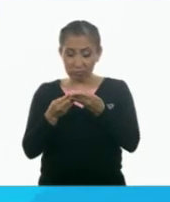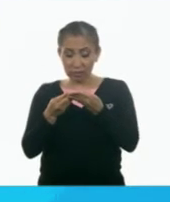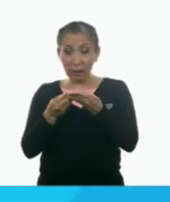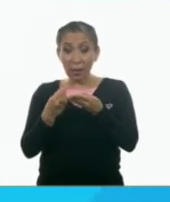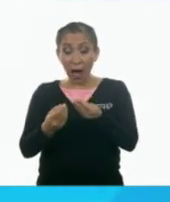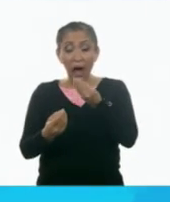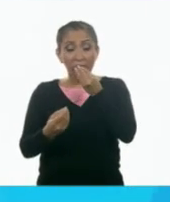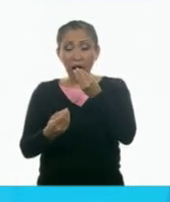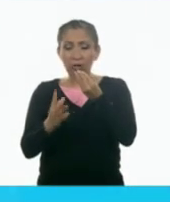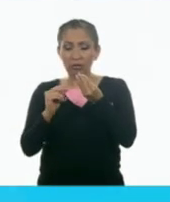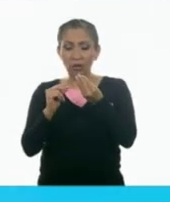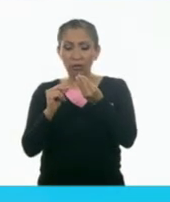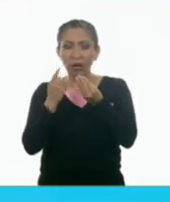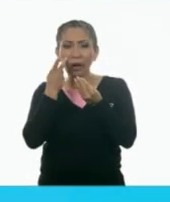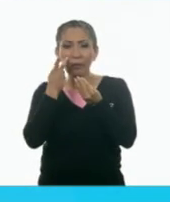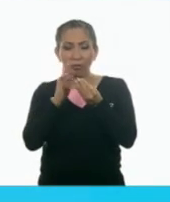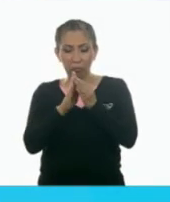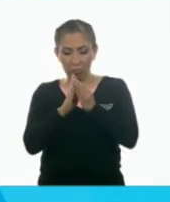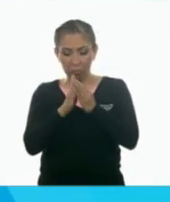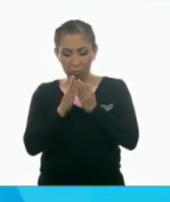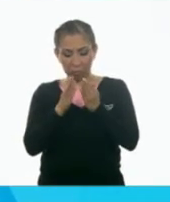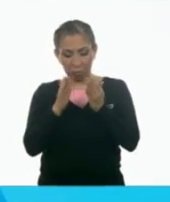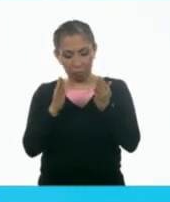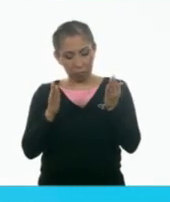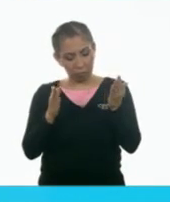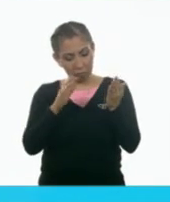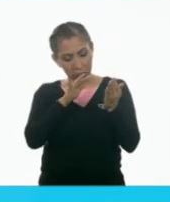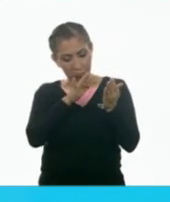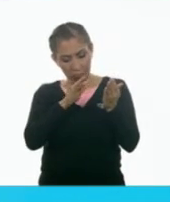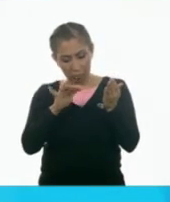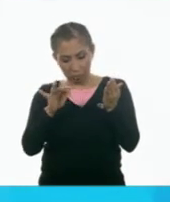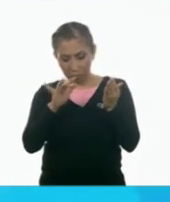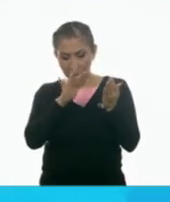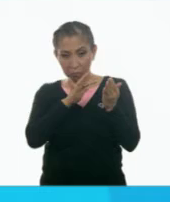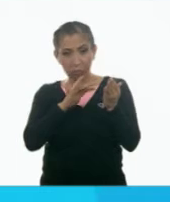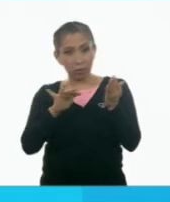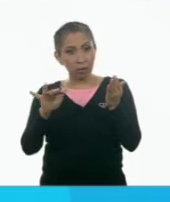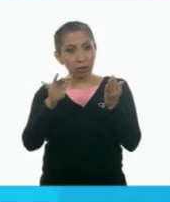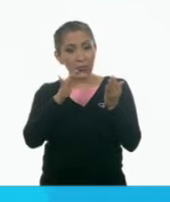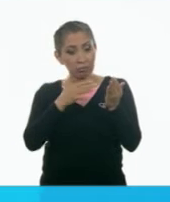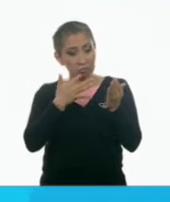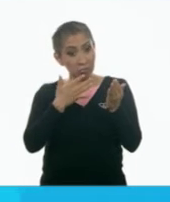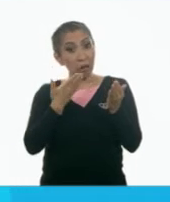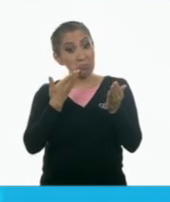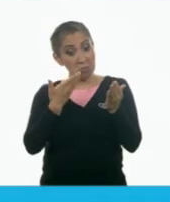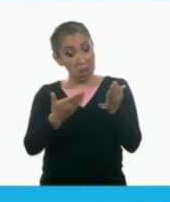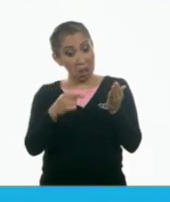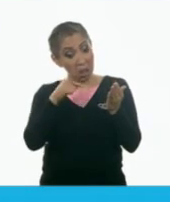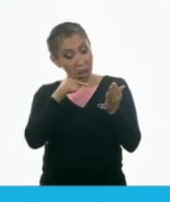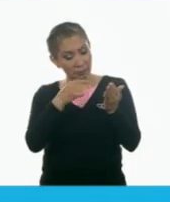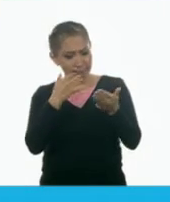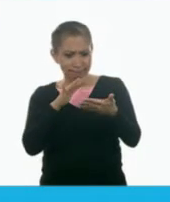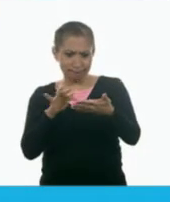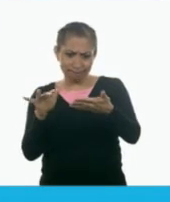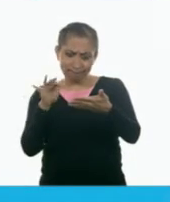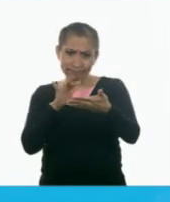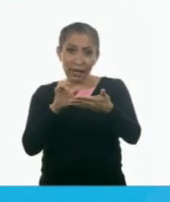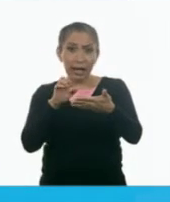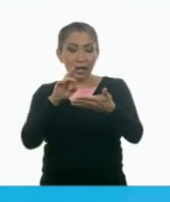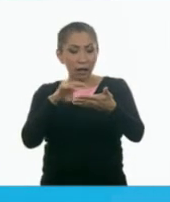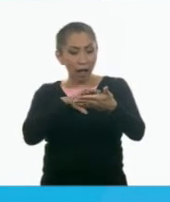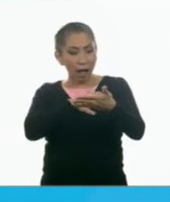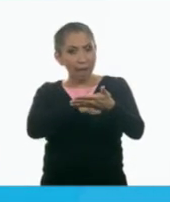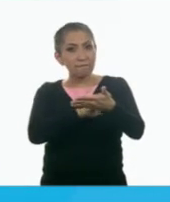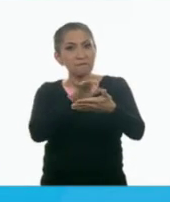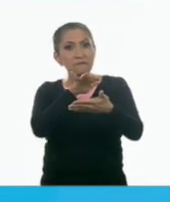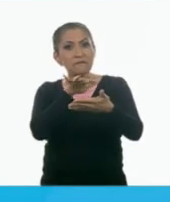de llevárselo a la boca, lo abrió y empezó a leer. Estaba tan bueno que Enrique descubrió que le